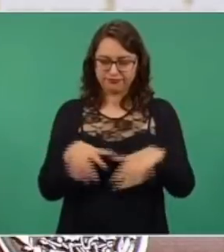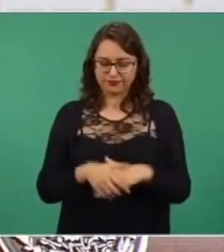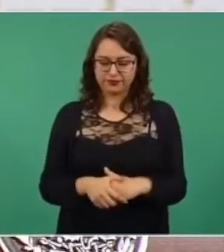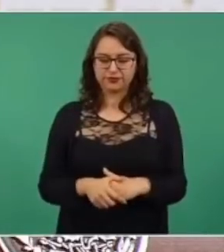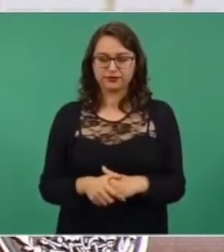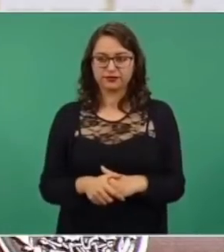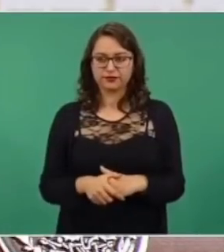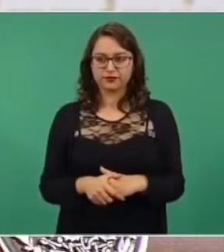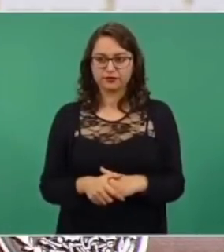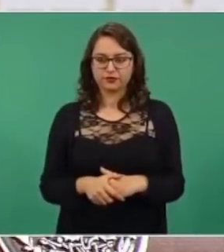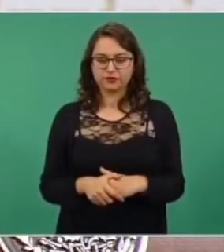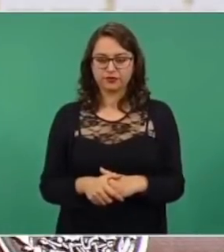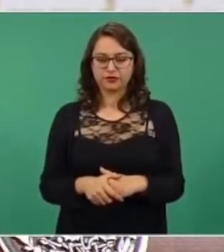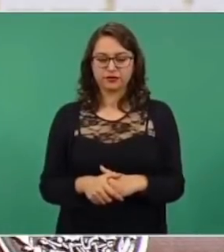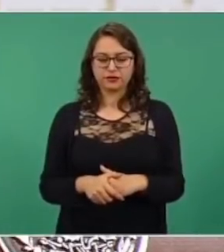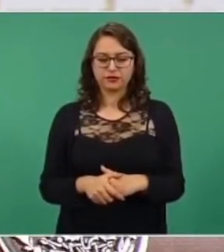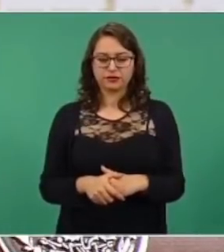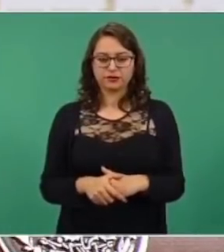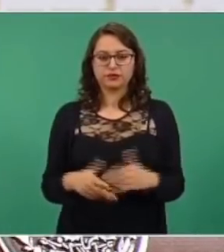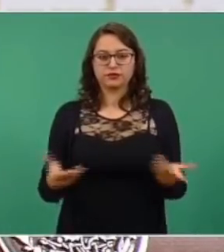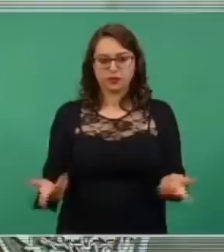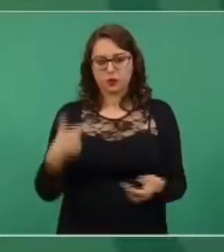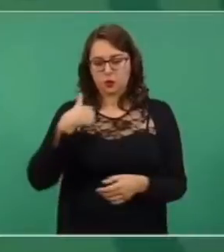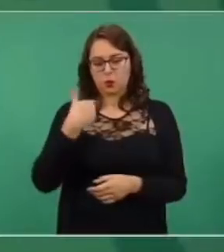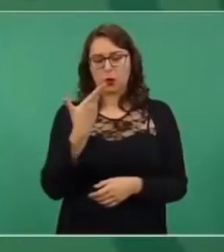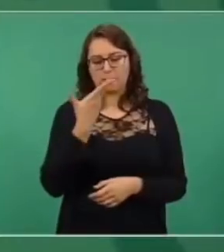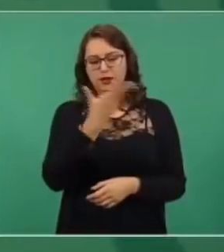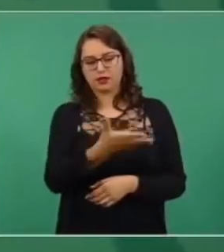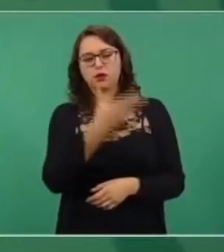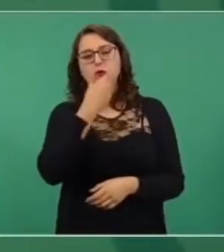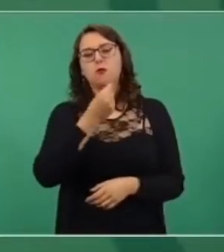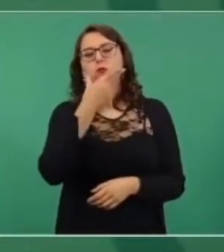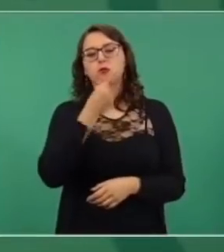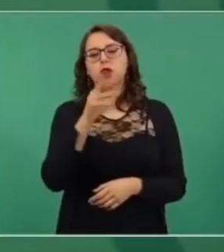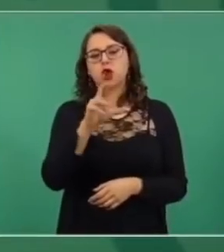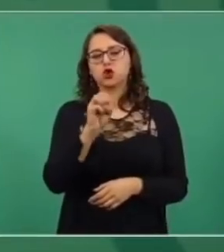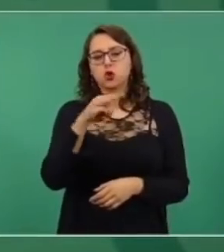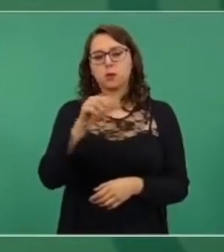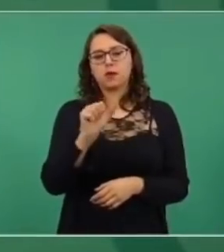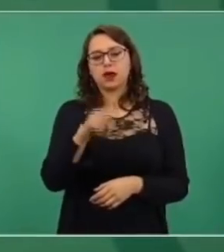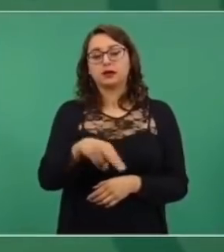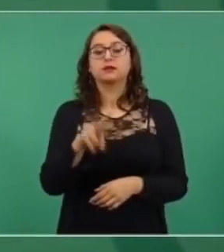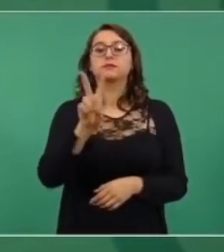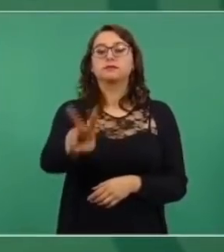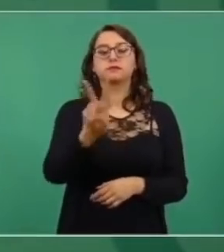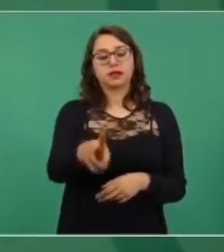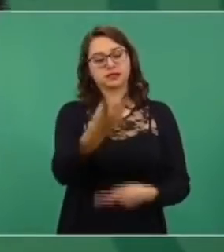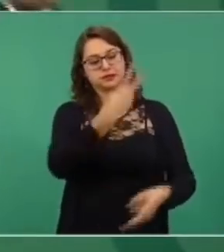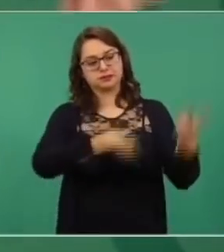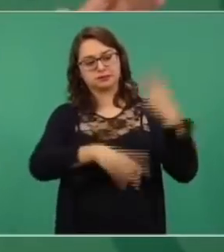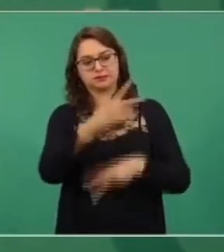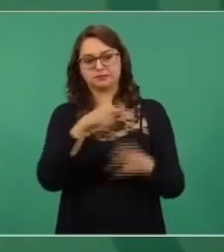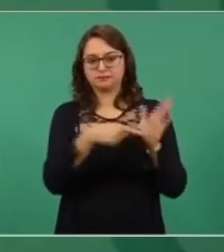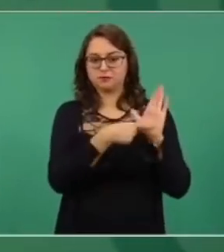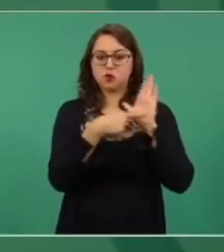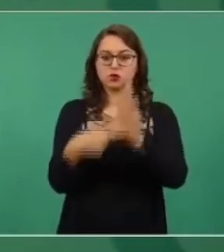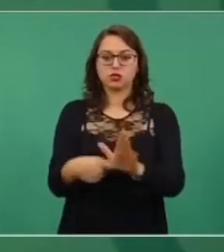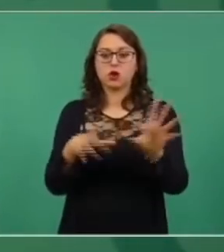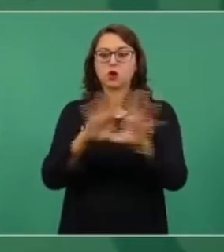mucho. Le vamos a pedir a Román Meyer que esté aquí el viernes y que presente todo el